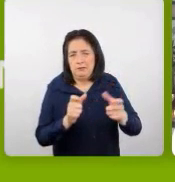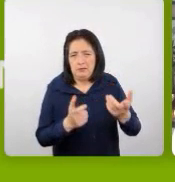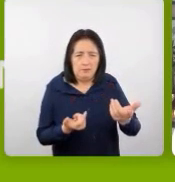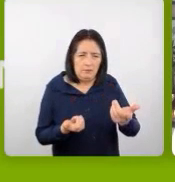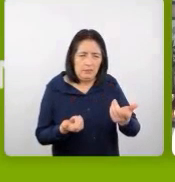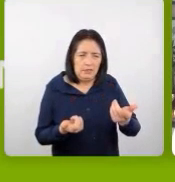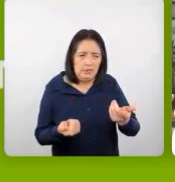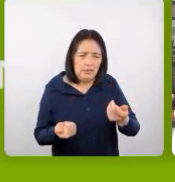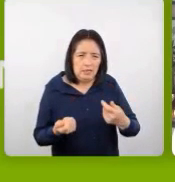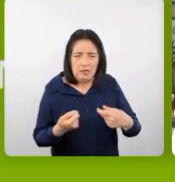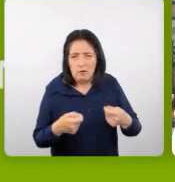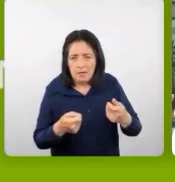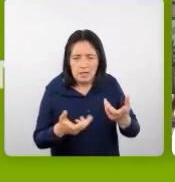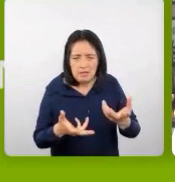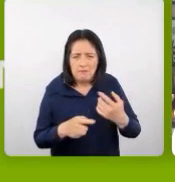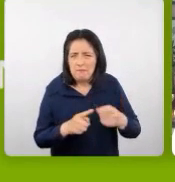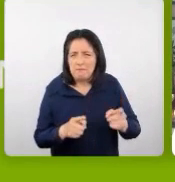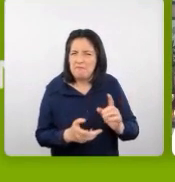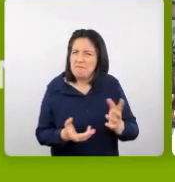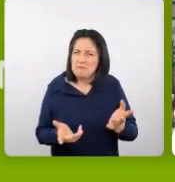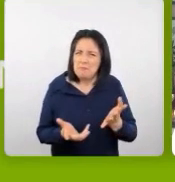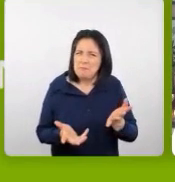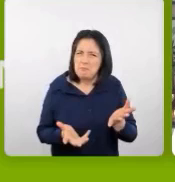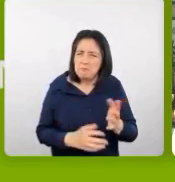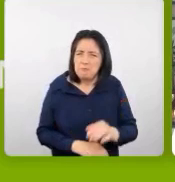no es el